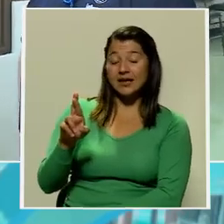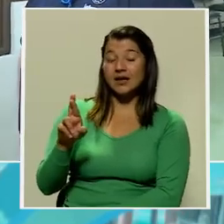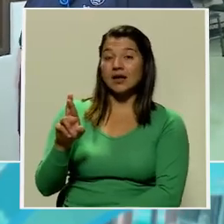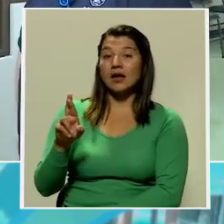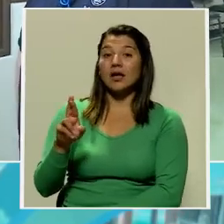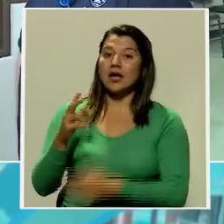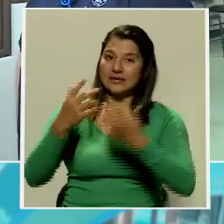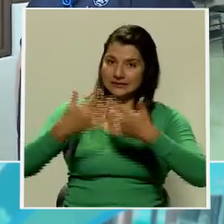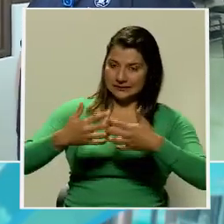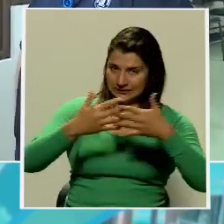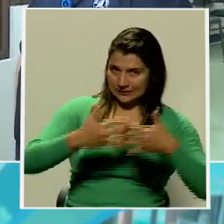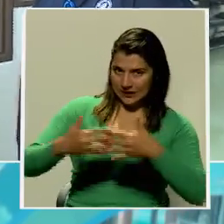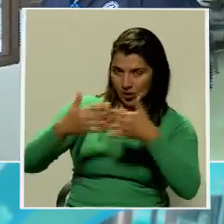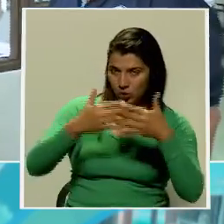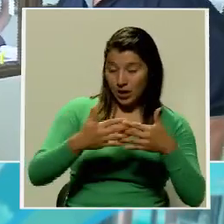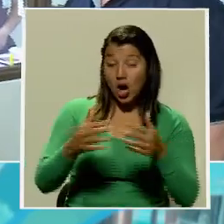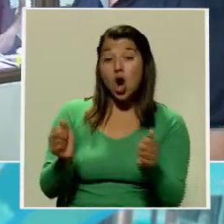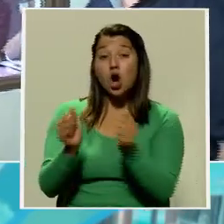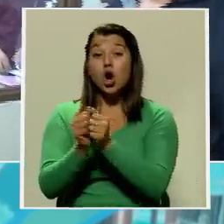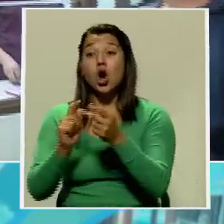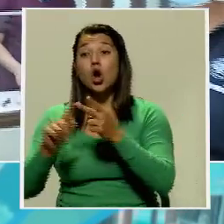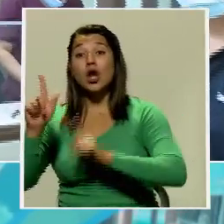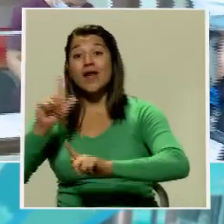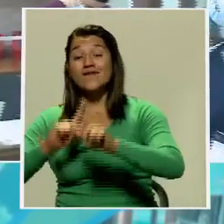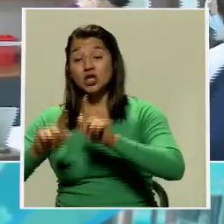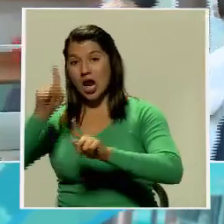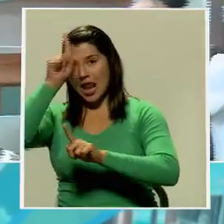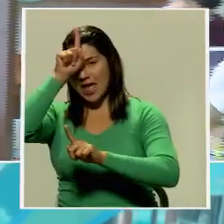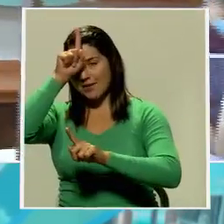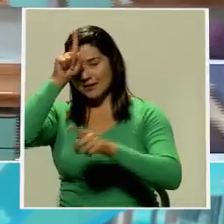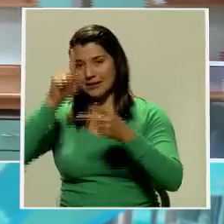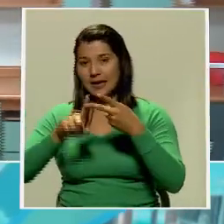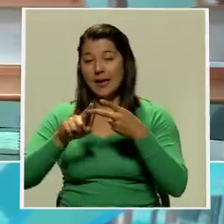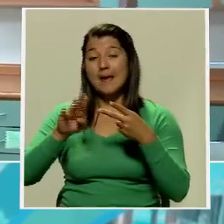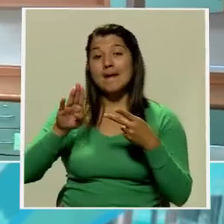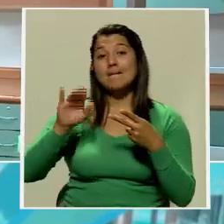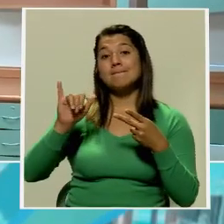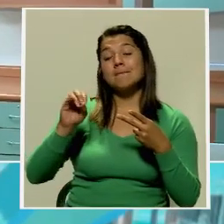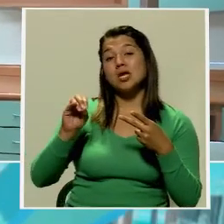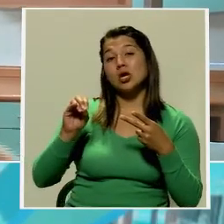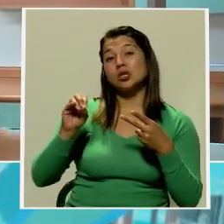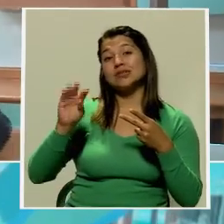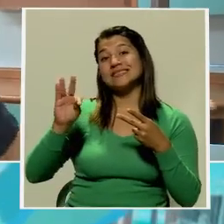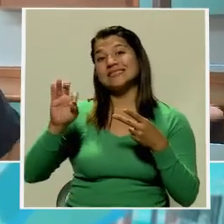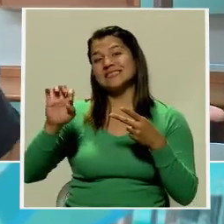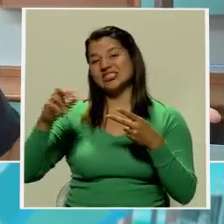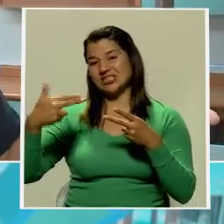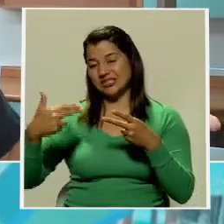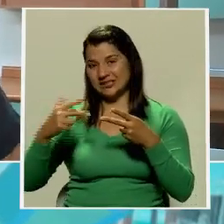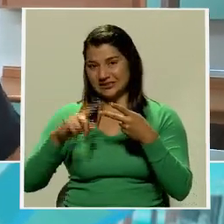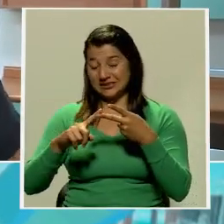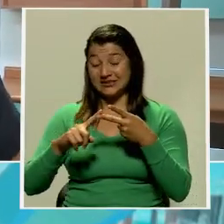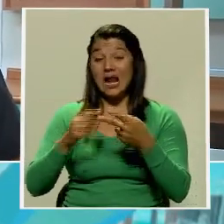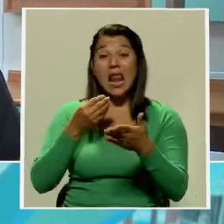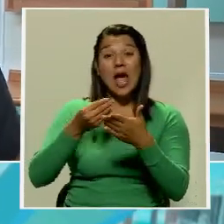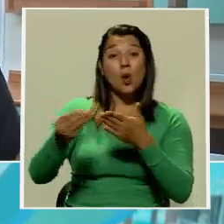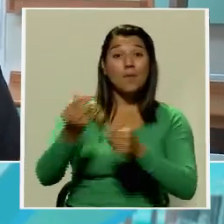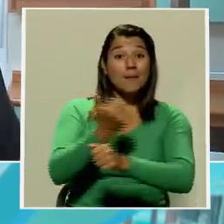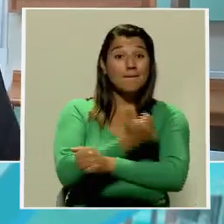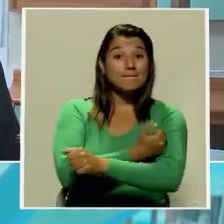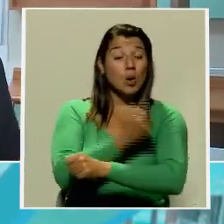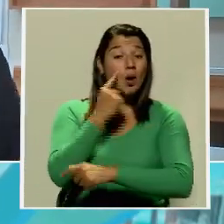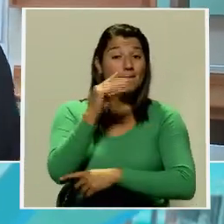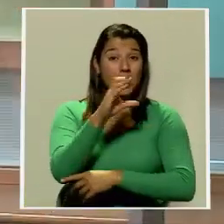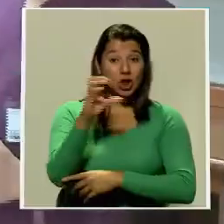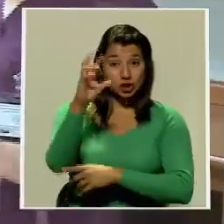estadounidense, Pfizer, con el laboratorio de origen alemán, BioNTech. La compra de las vacunas para Costa Rica